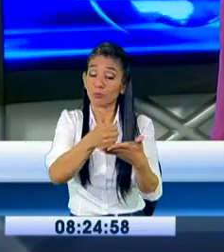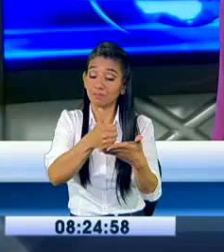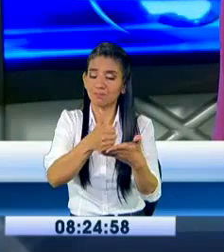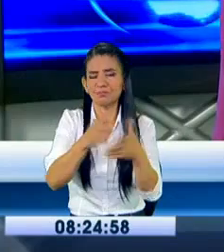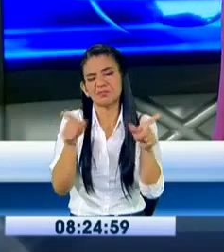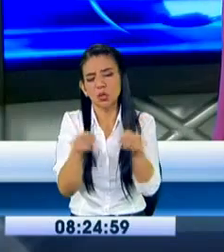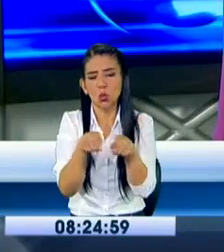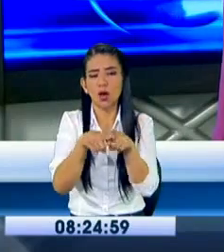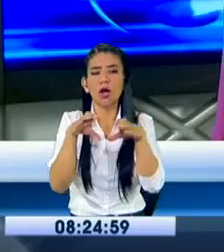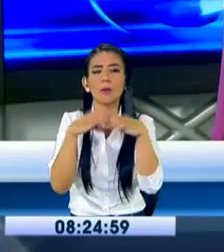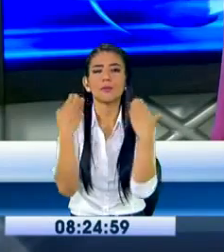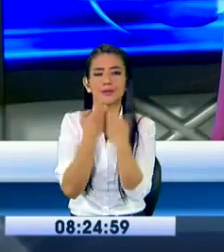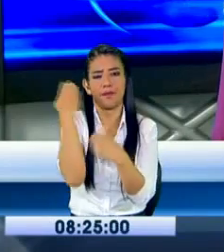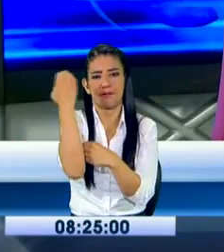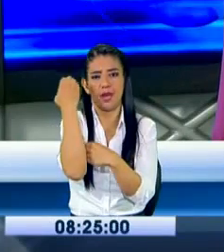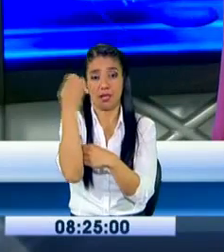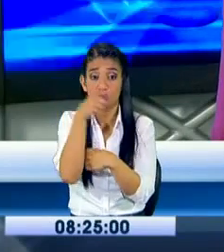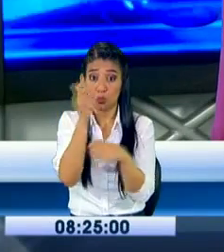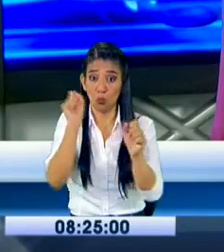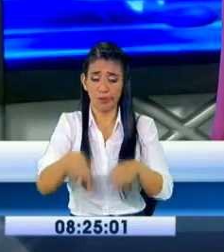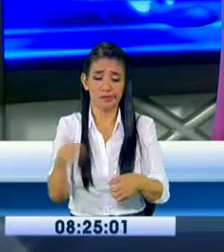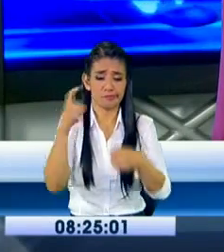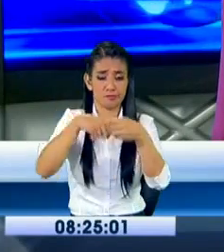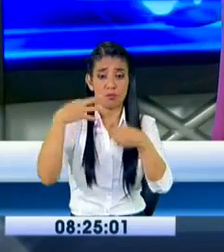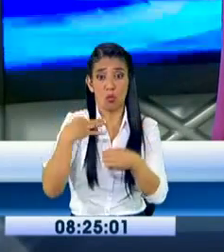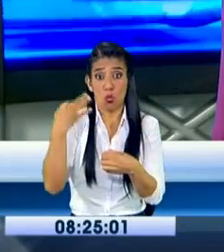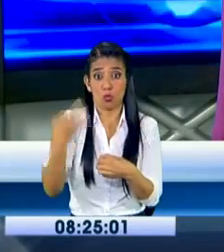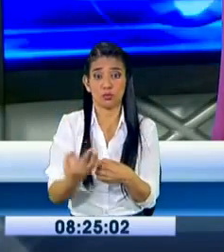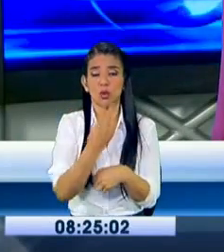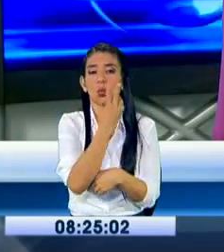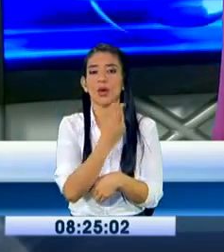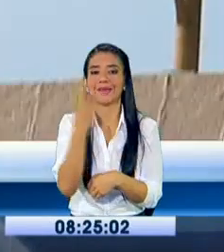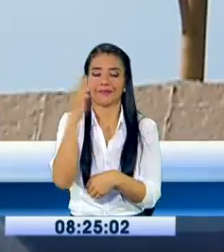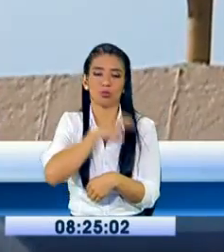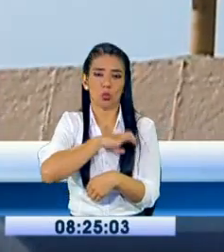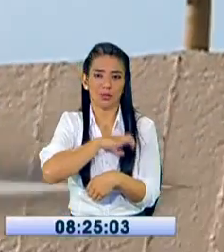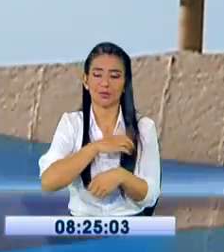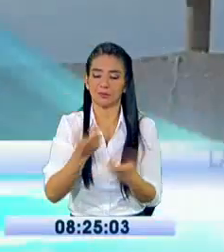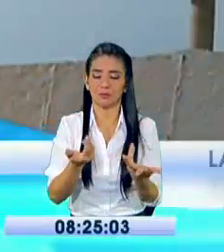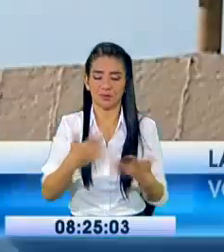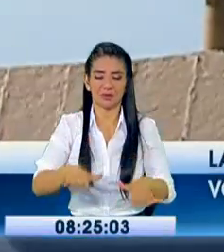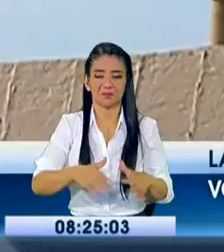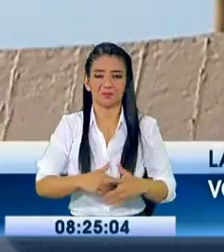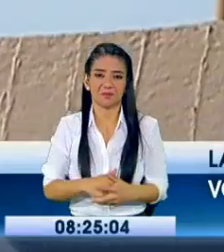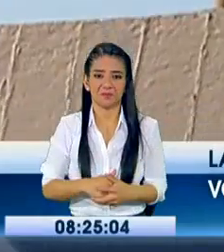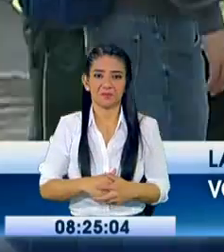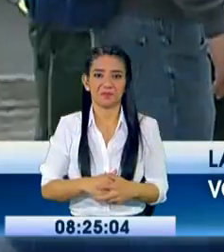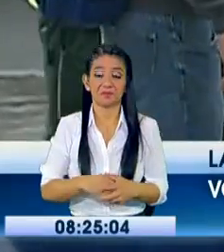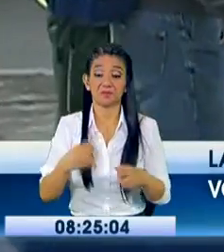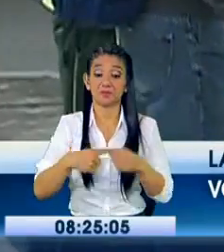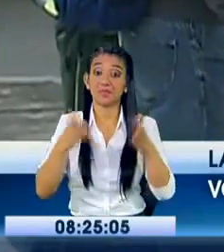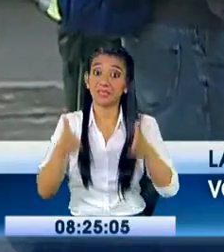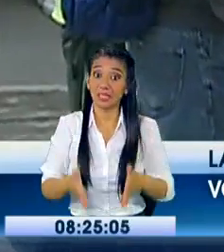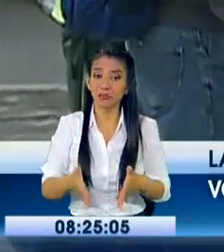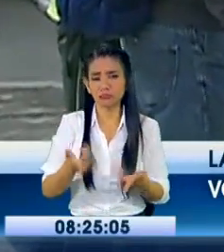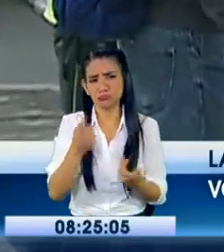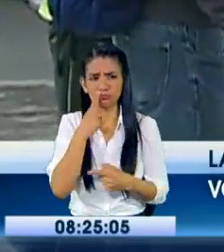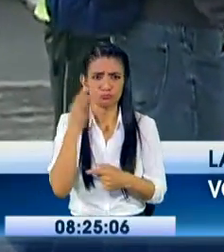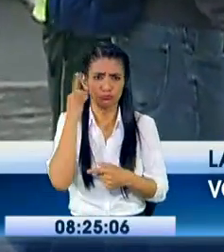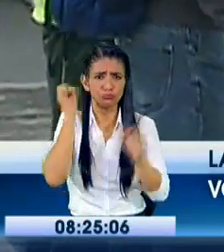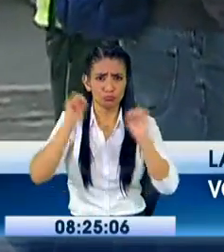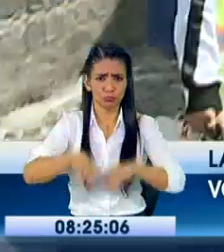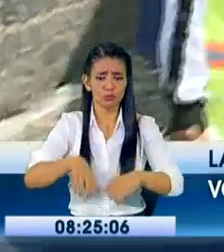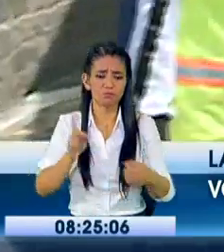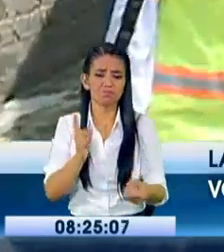desarrollo productivo. El objetivo es formar una gran base de datos de quienes están deseosos de colaborar. Para ello deben inscribirse llenando un